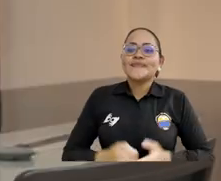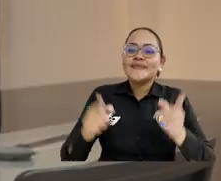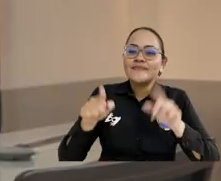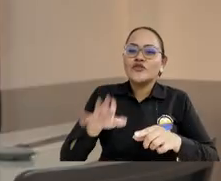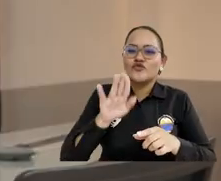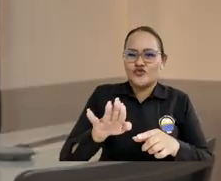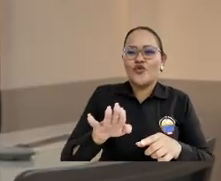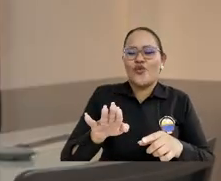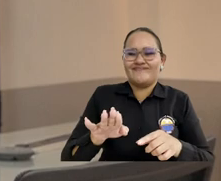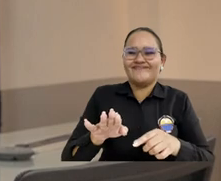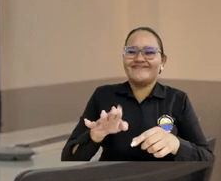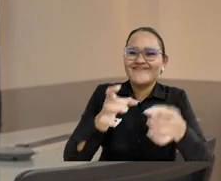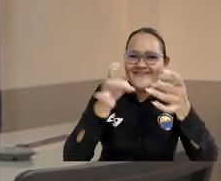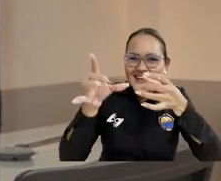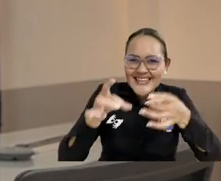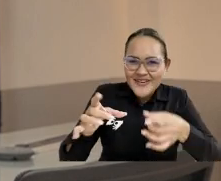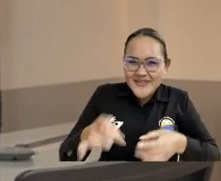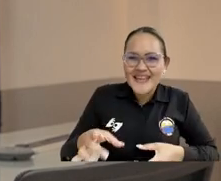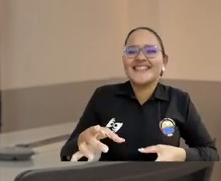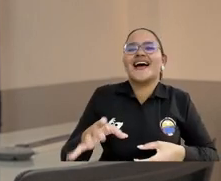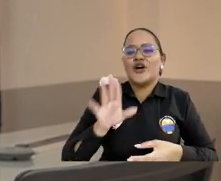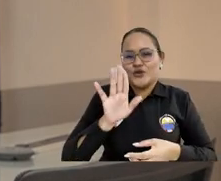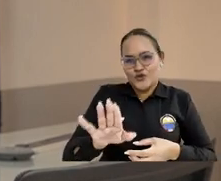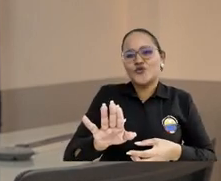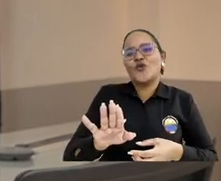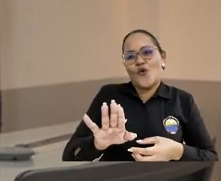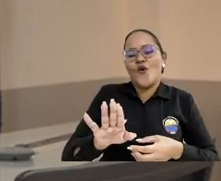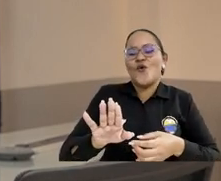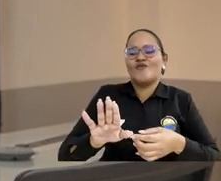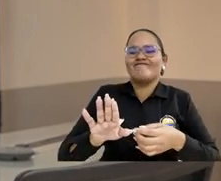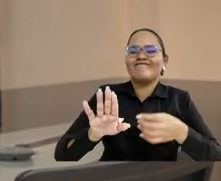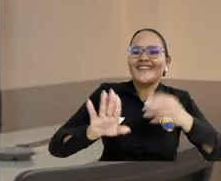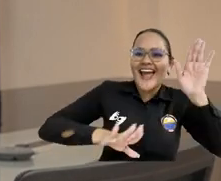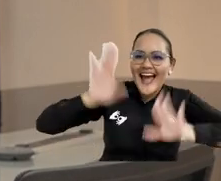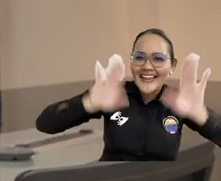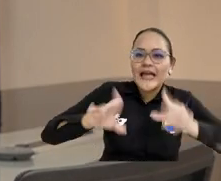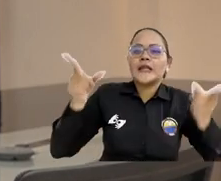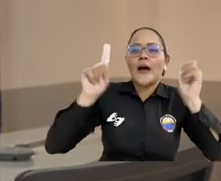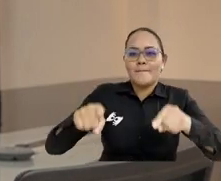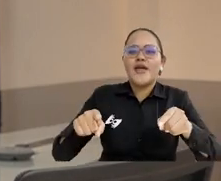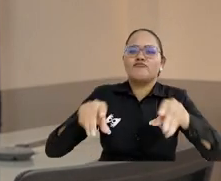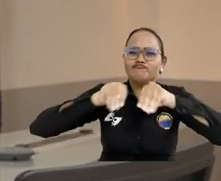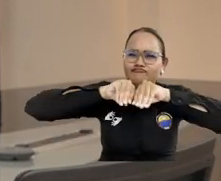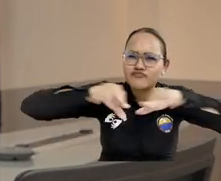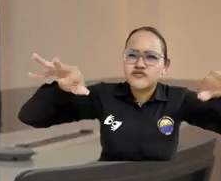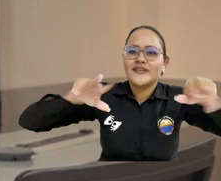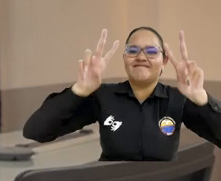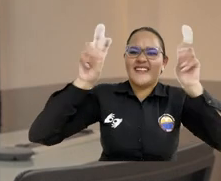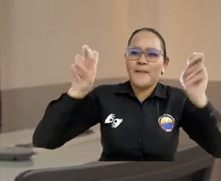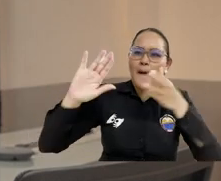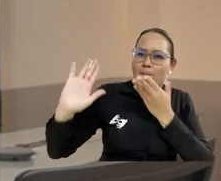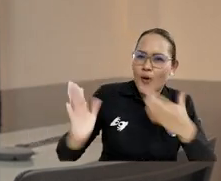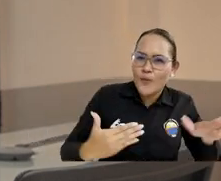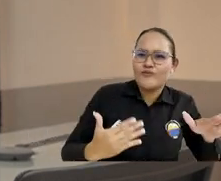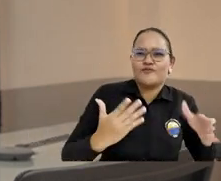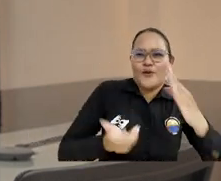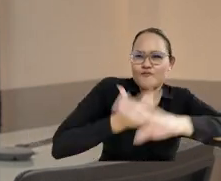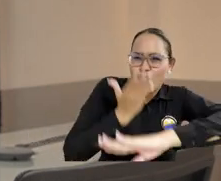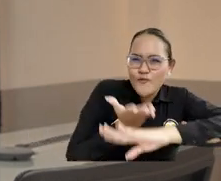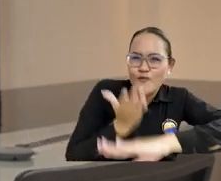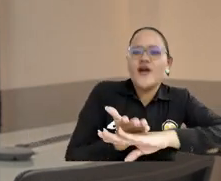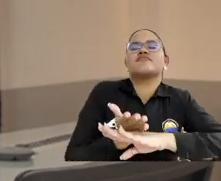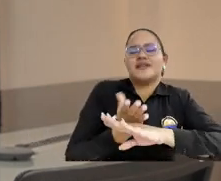Como la ampliación de los plazos de inscripción de candidatos y la difusión de sus propuestas, asegurando un entorno